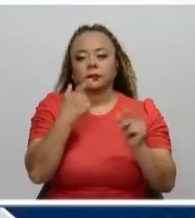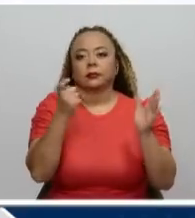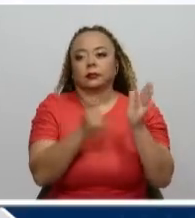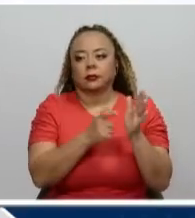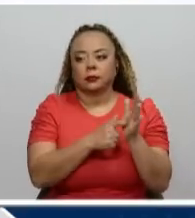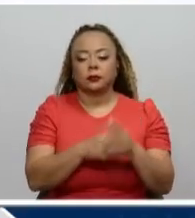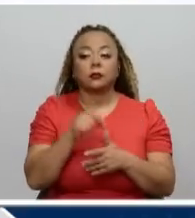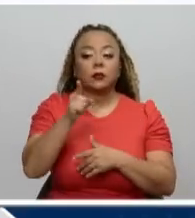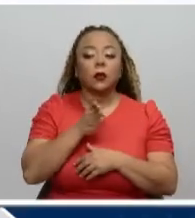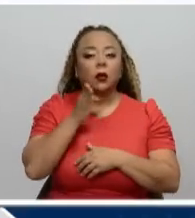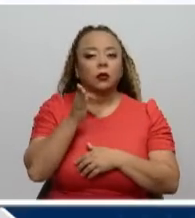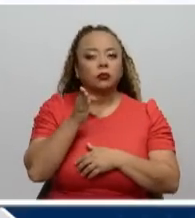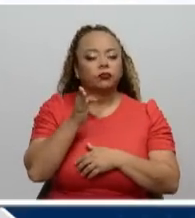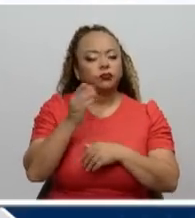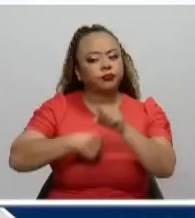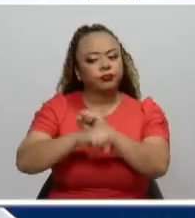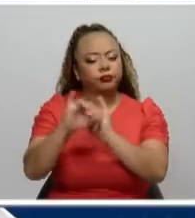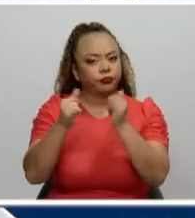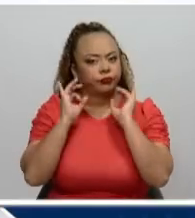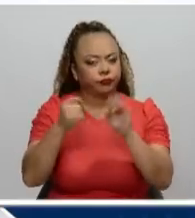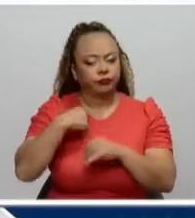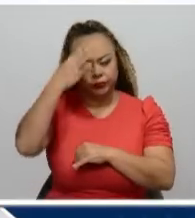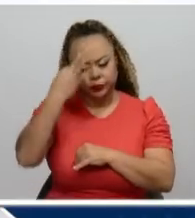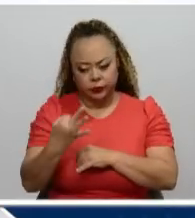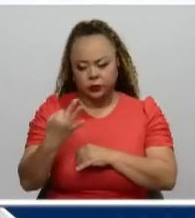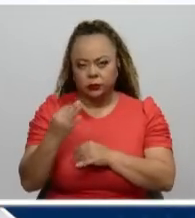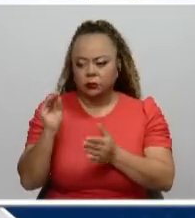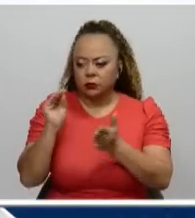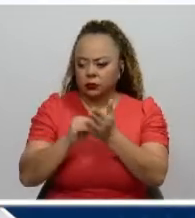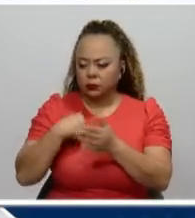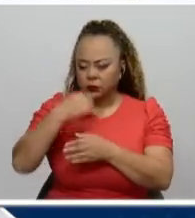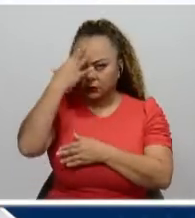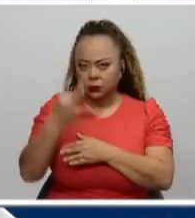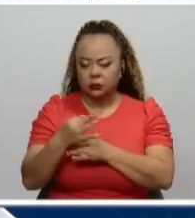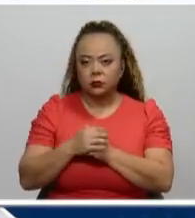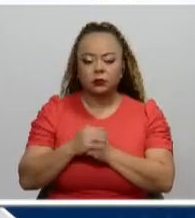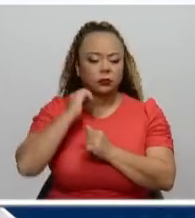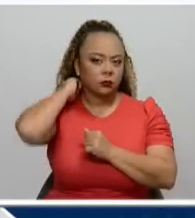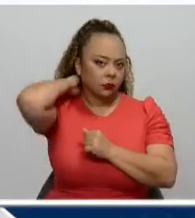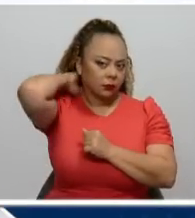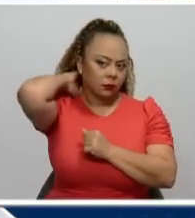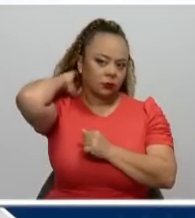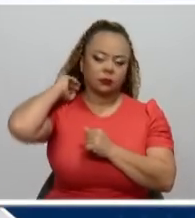muy marcada donde jugaron muy bien Te acuerdas que creo que le pusieron no me acuerdo cómo lo hackees